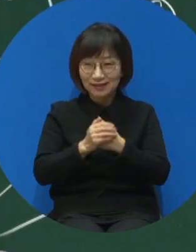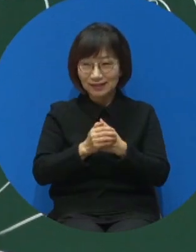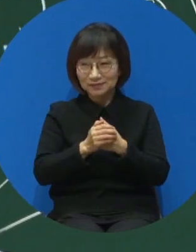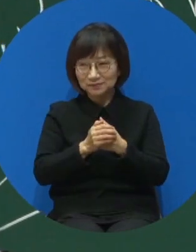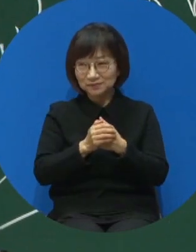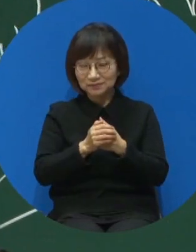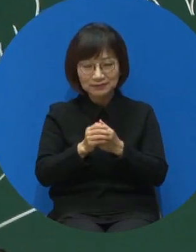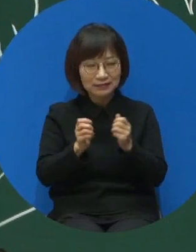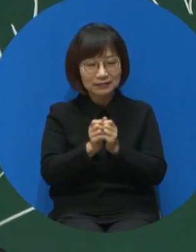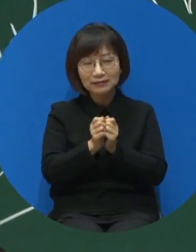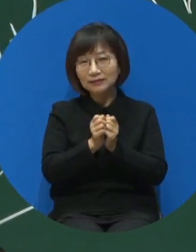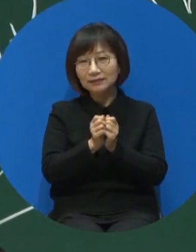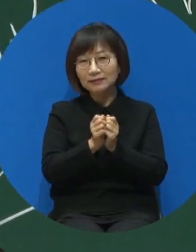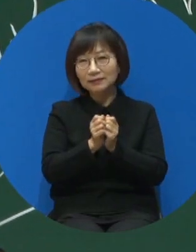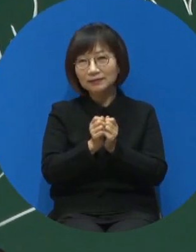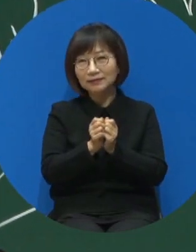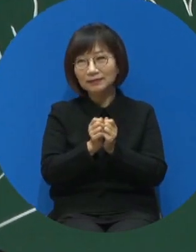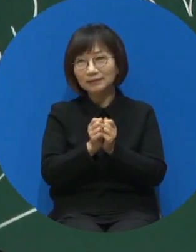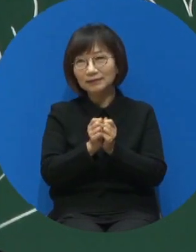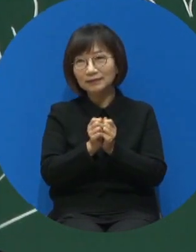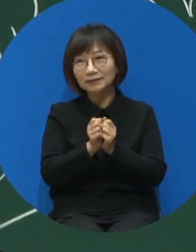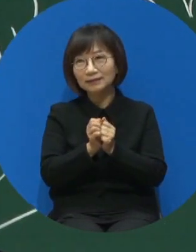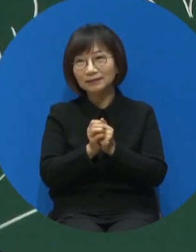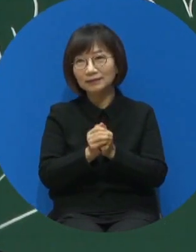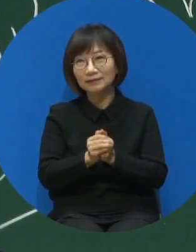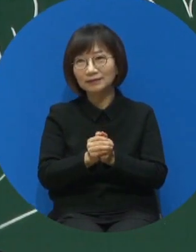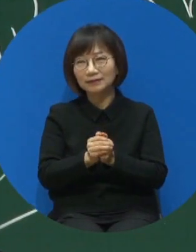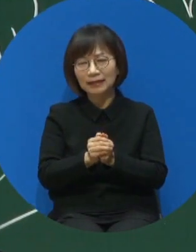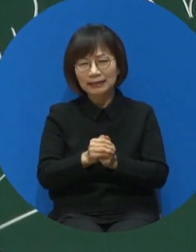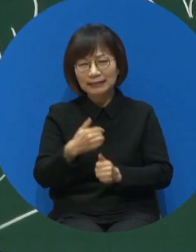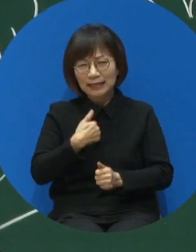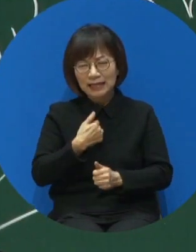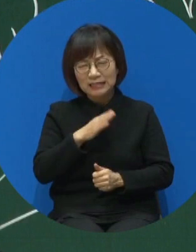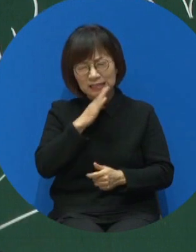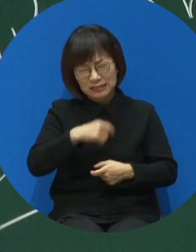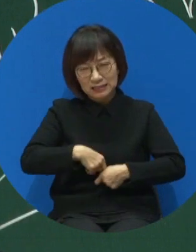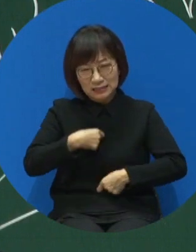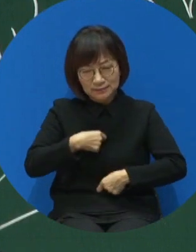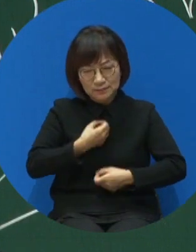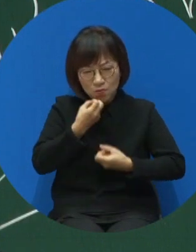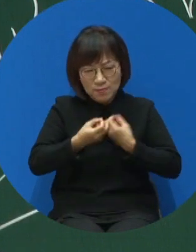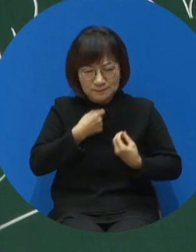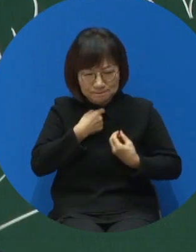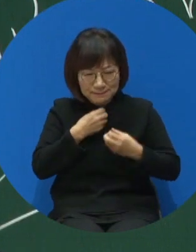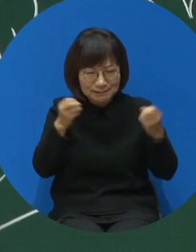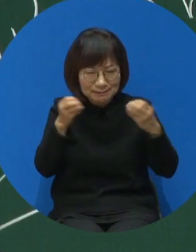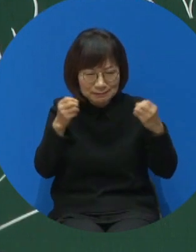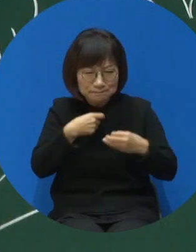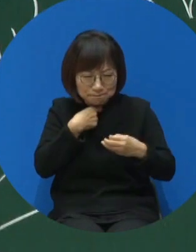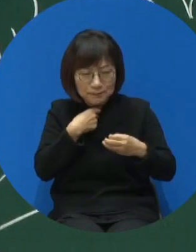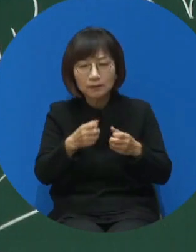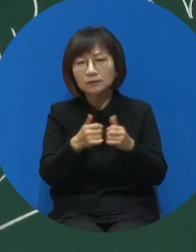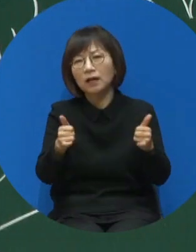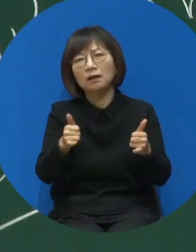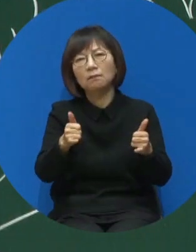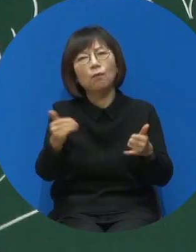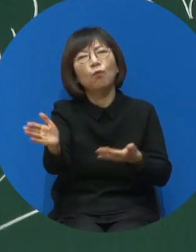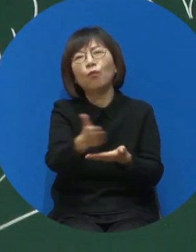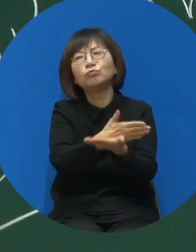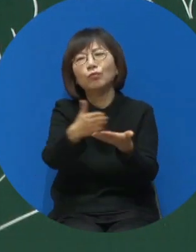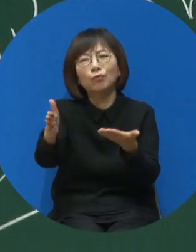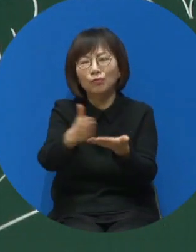soledad humanamente hablando de chincha y el sinn de servicio de verdad no tengo nadie con quien hablar a